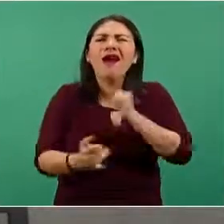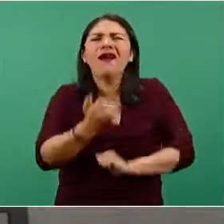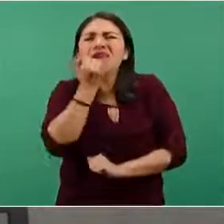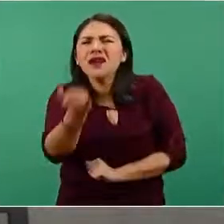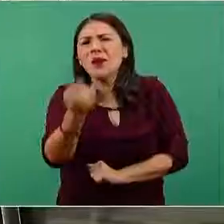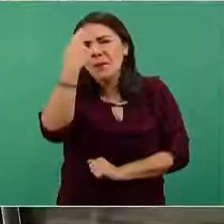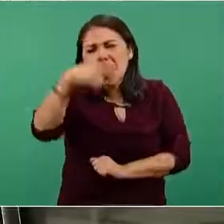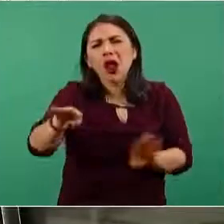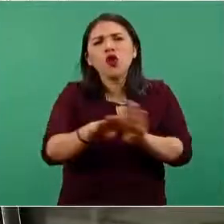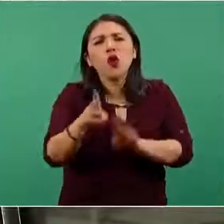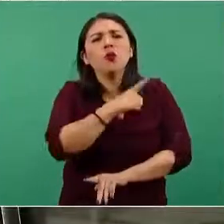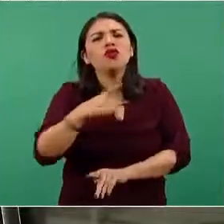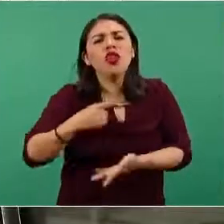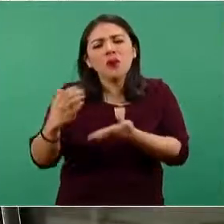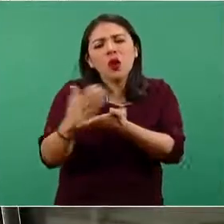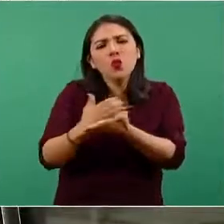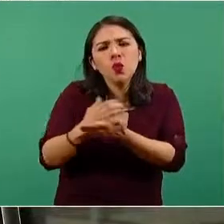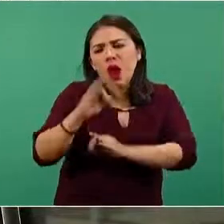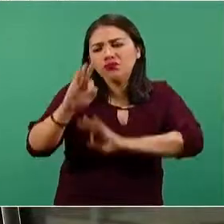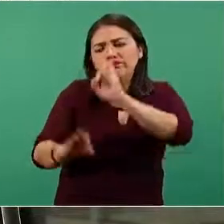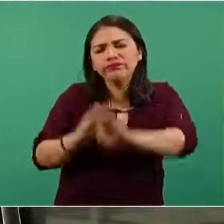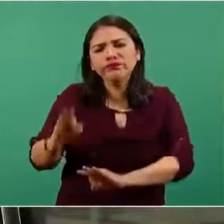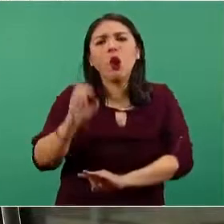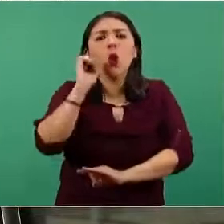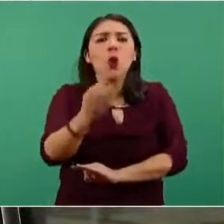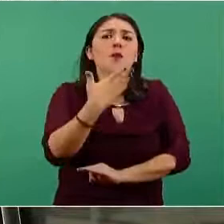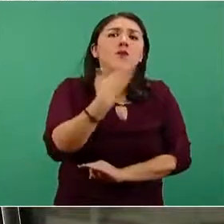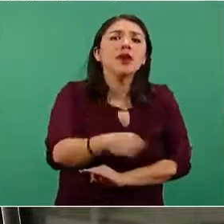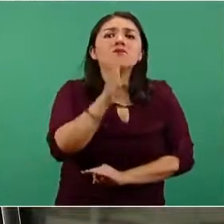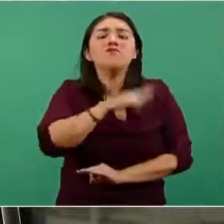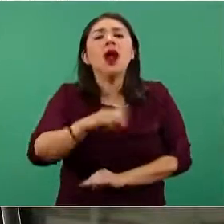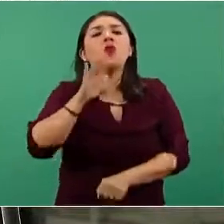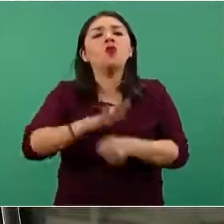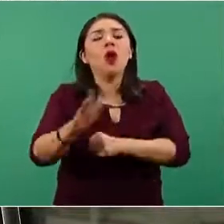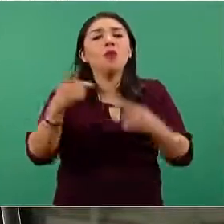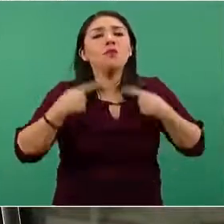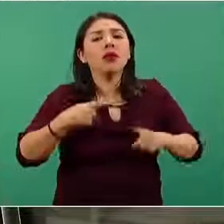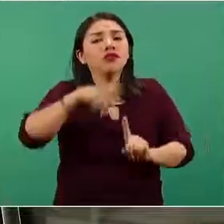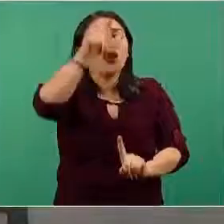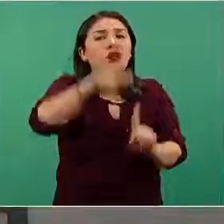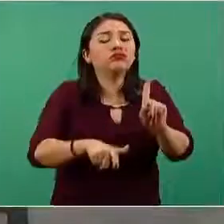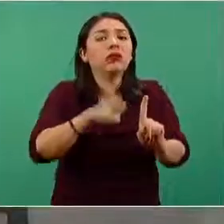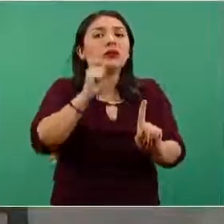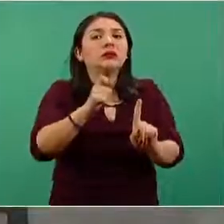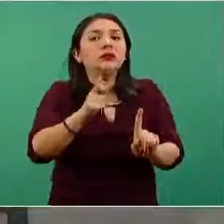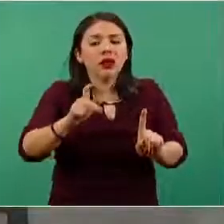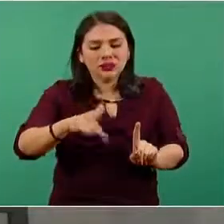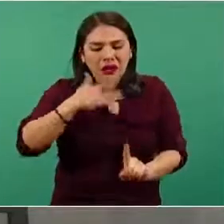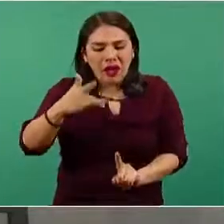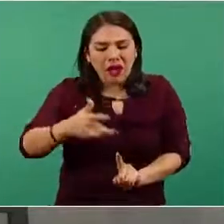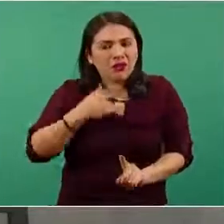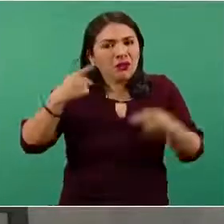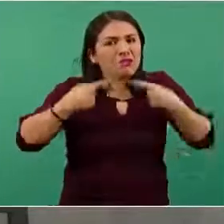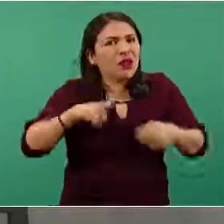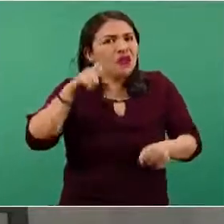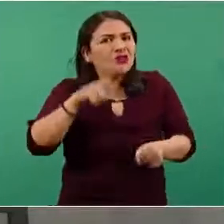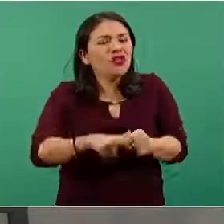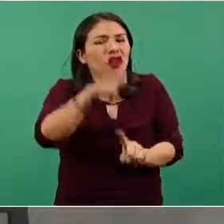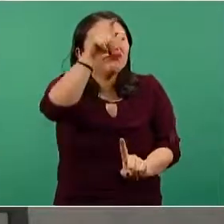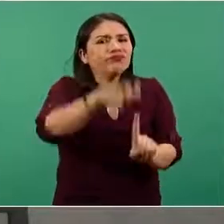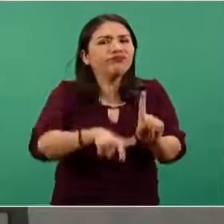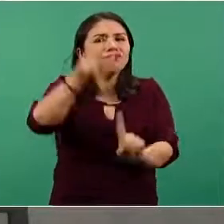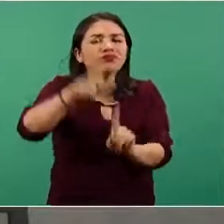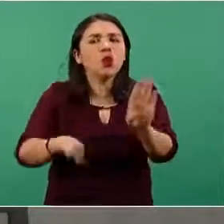de tratamiento o lo que es correcto o incorrecto sobre los signos clínicos de alerta y tratar de sacar conclusiones en